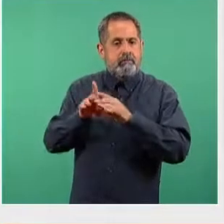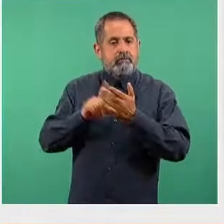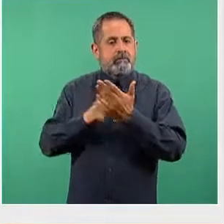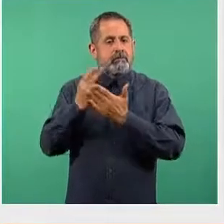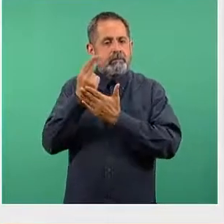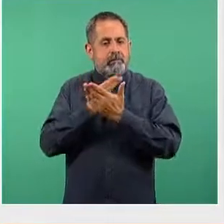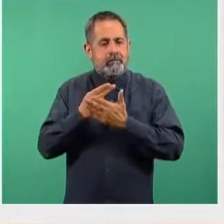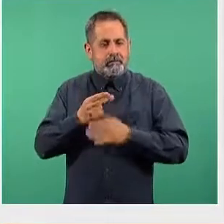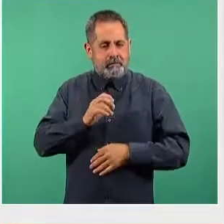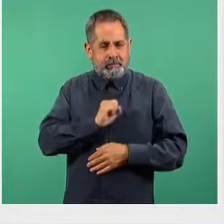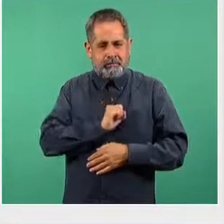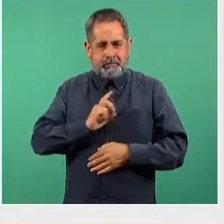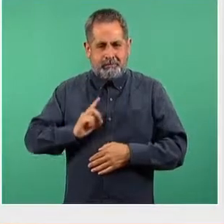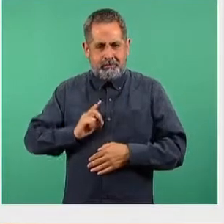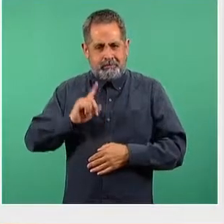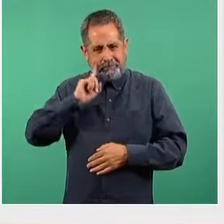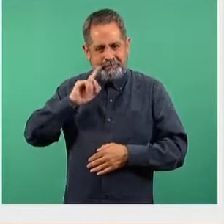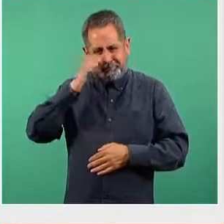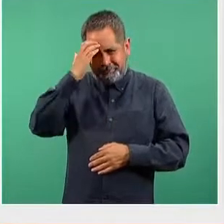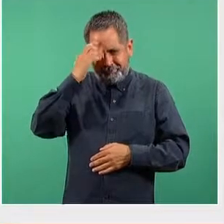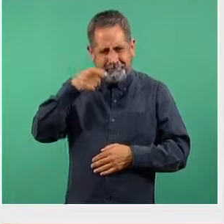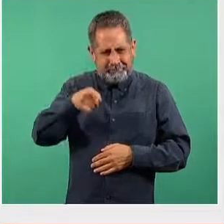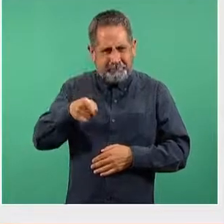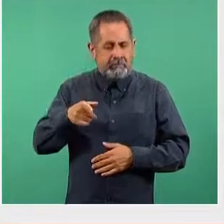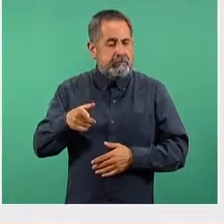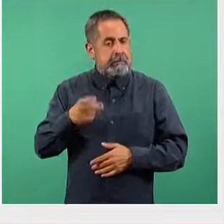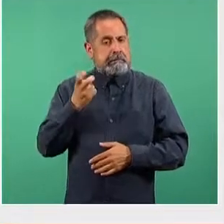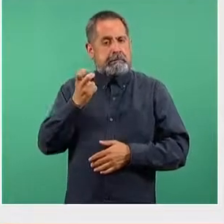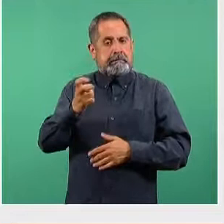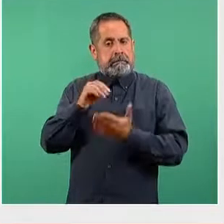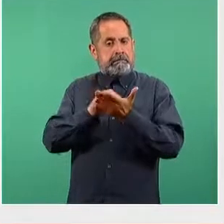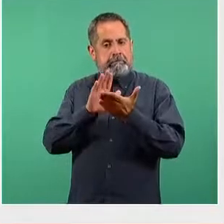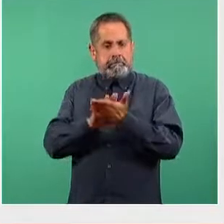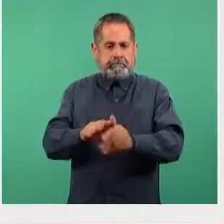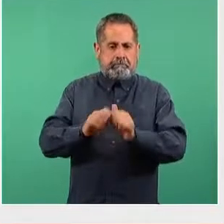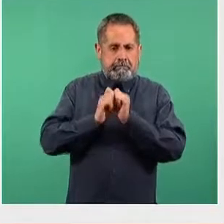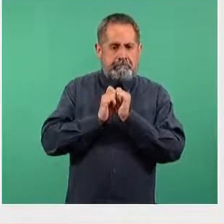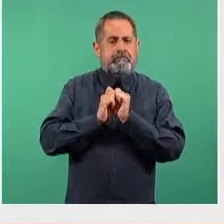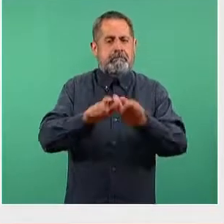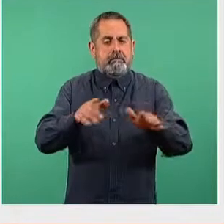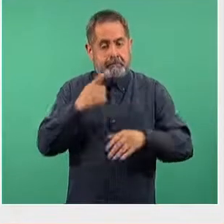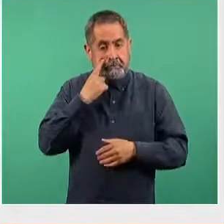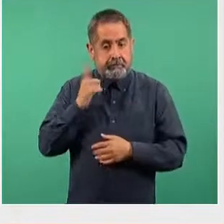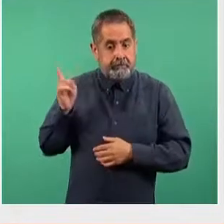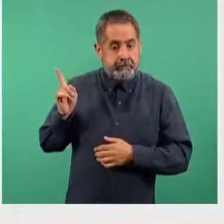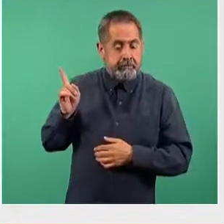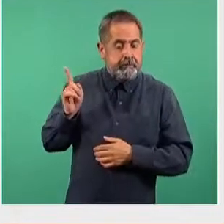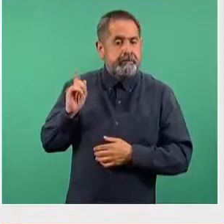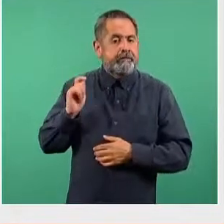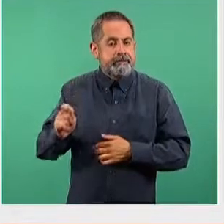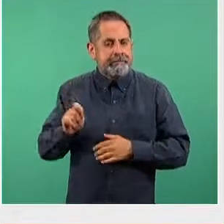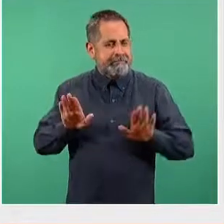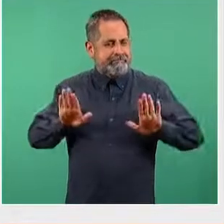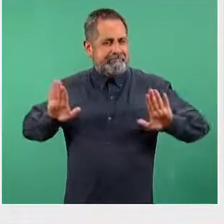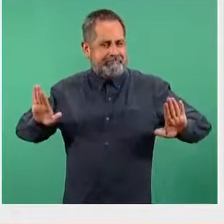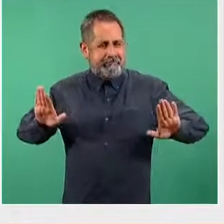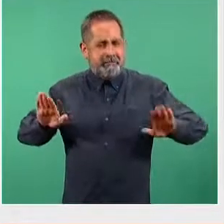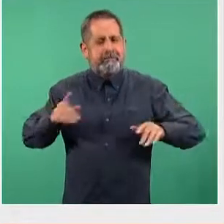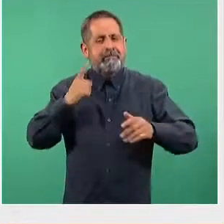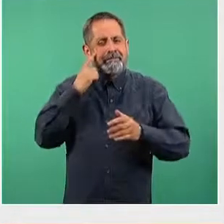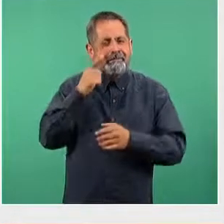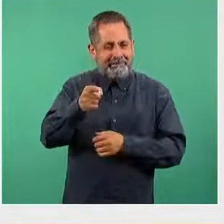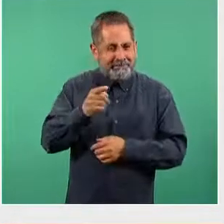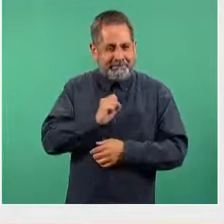icónica Susana Distancia. La imagen central de esta lámina es precisamente